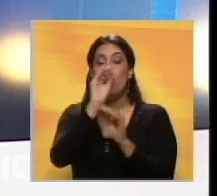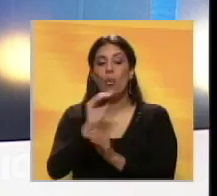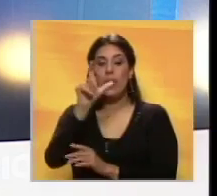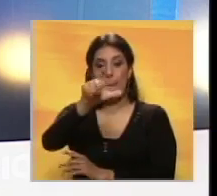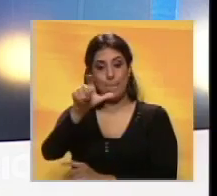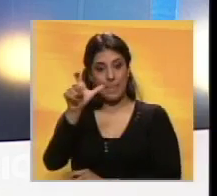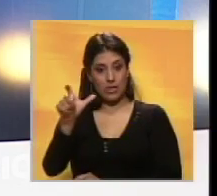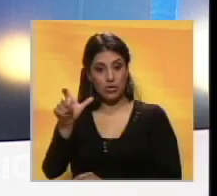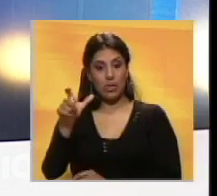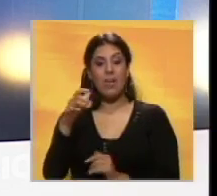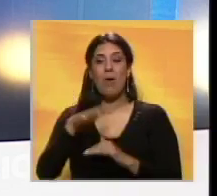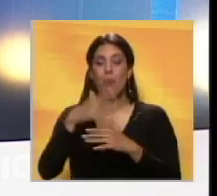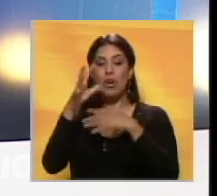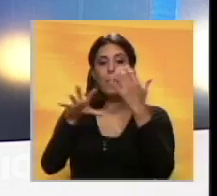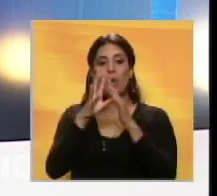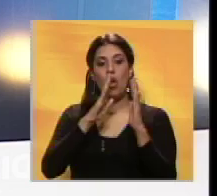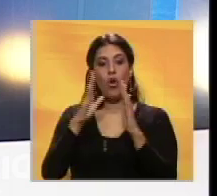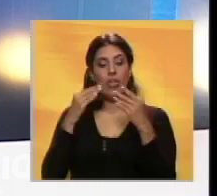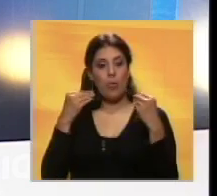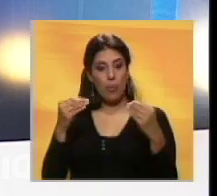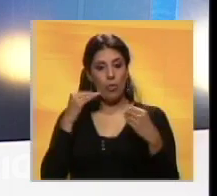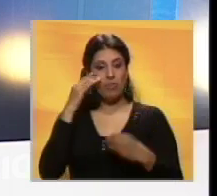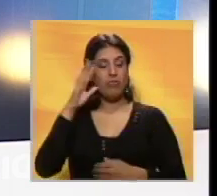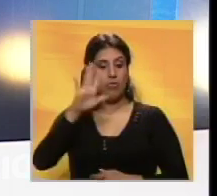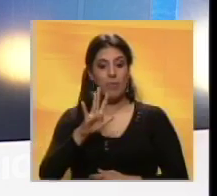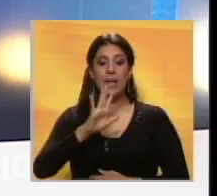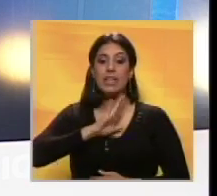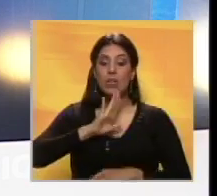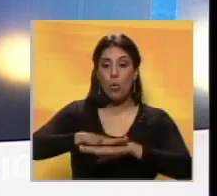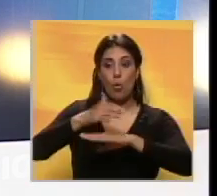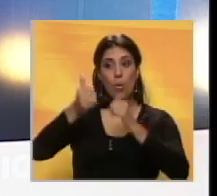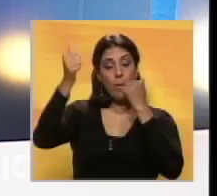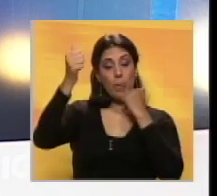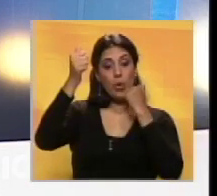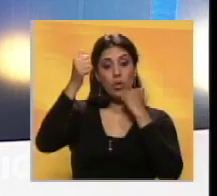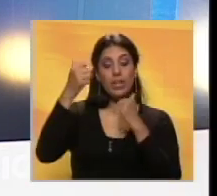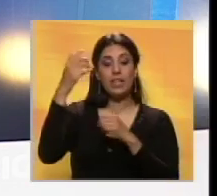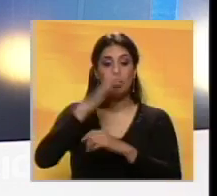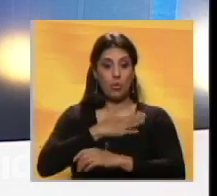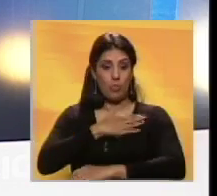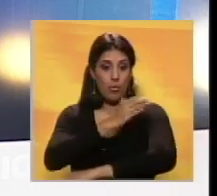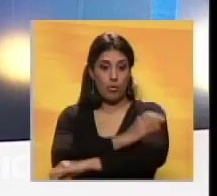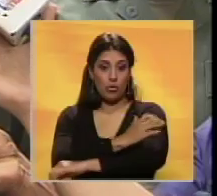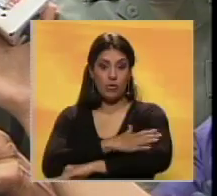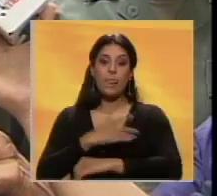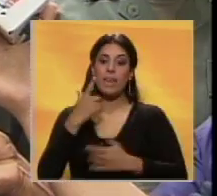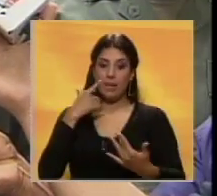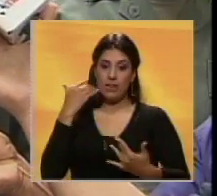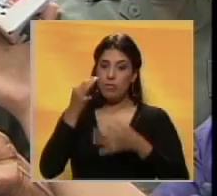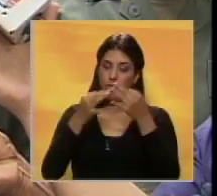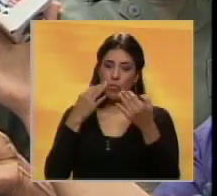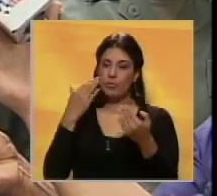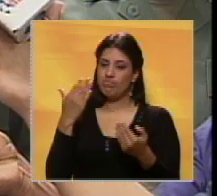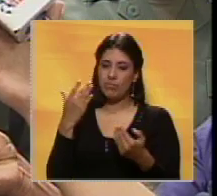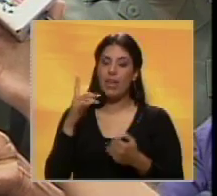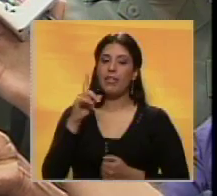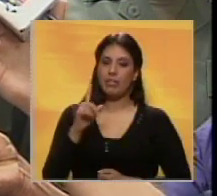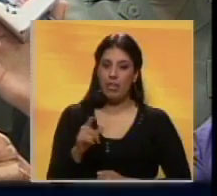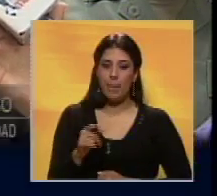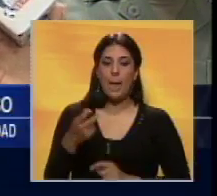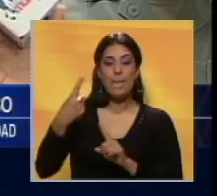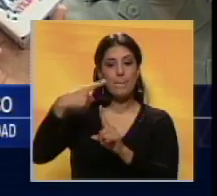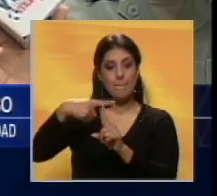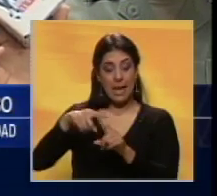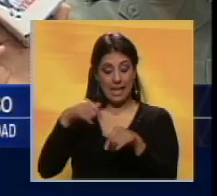entidad ante las alteraciones del orden público, a su juicio causadas por las manifestaciones de la oposición. Benavides Torres también